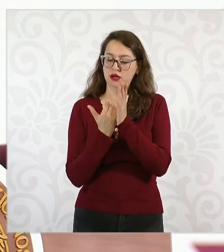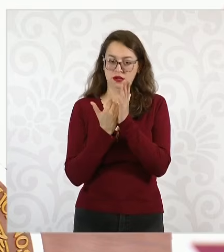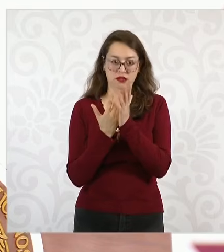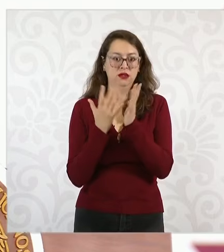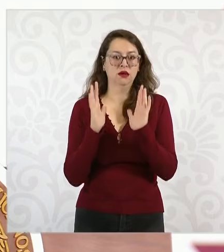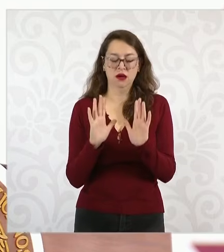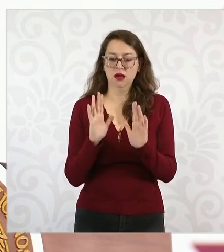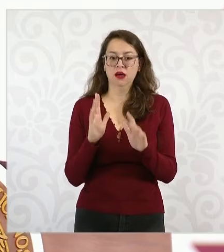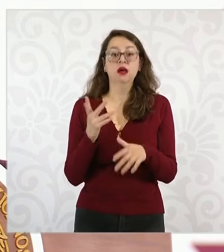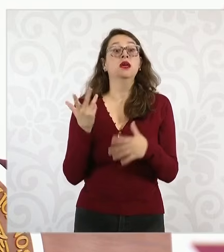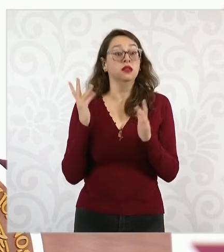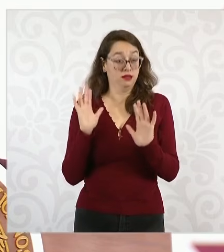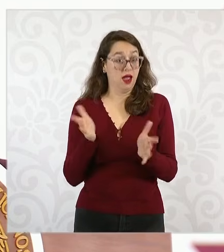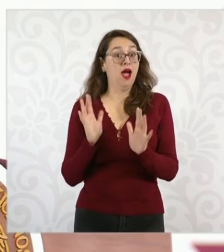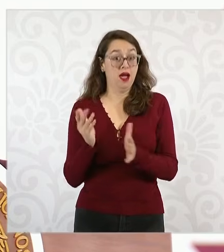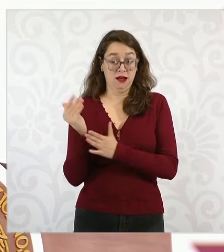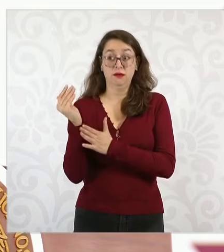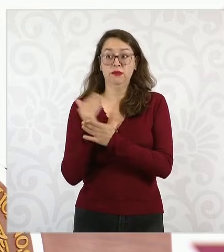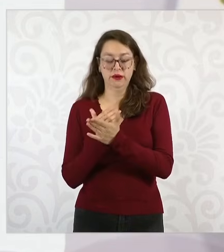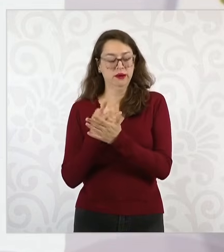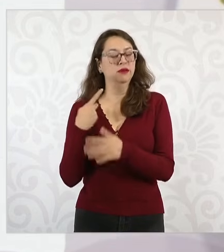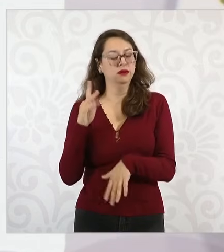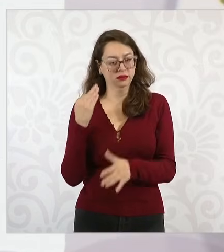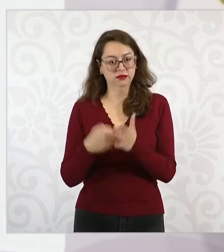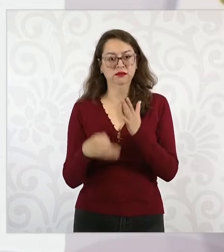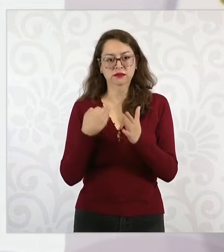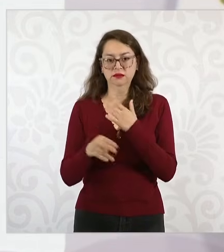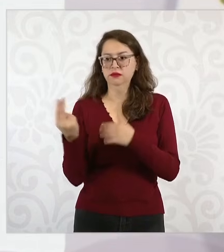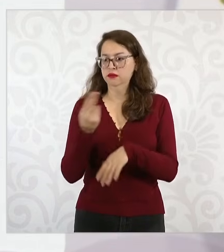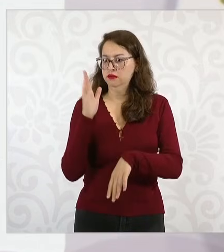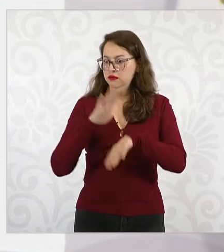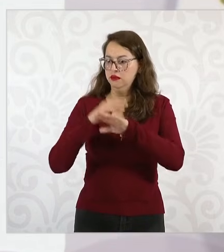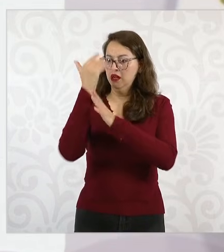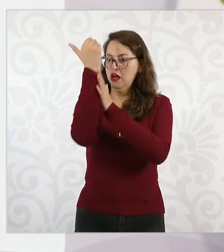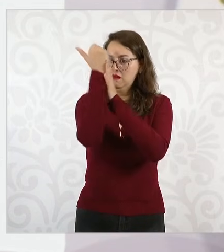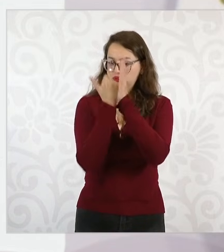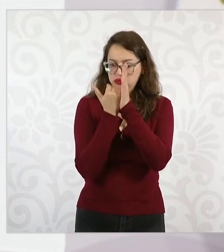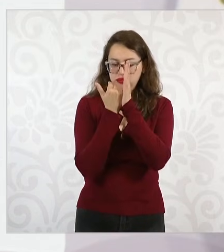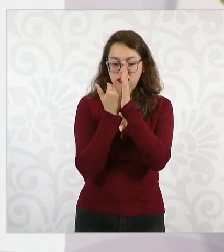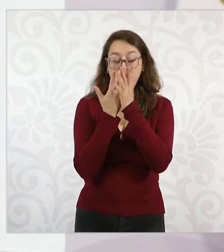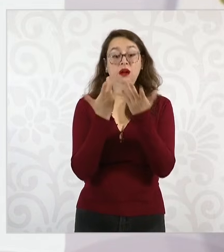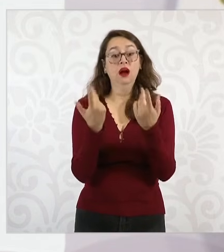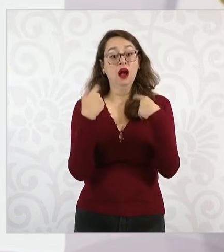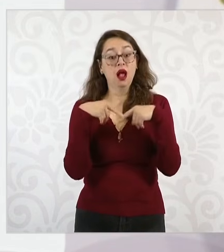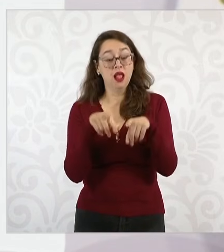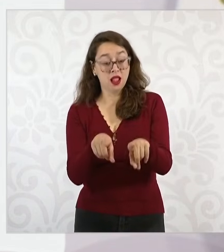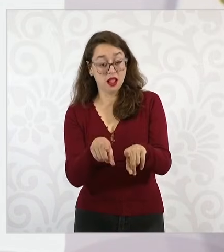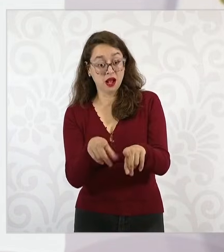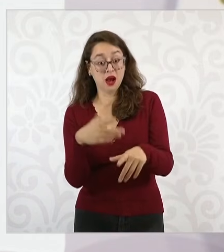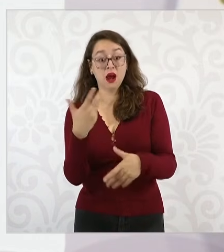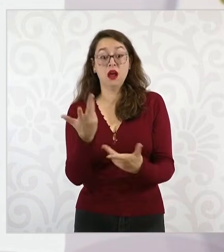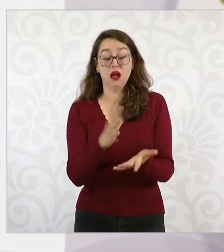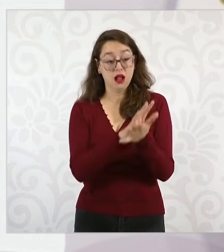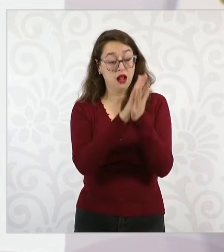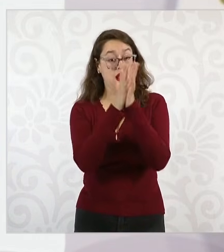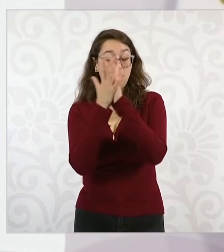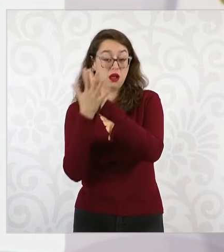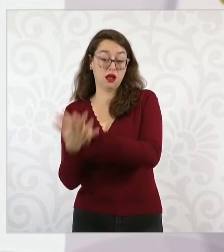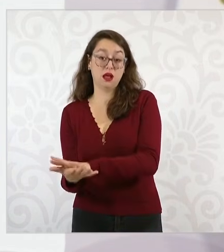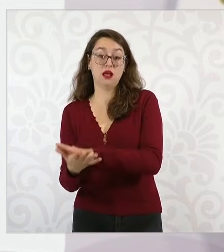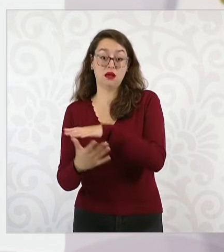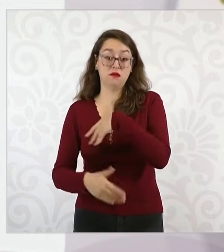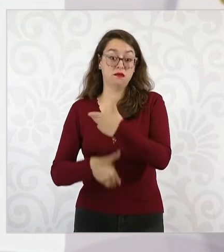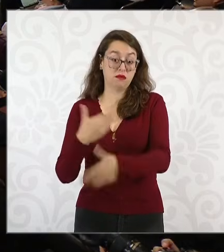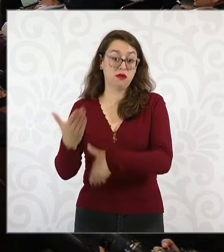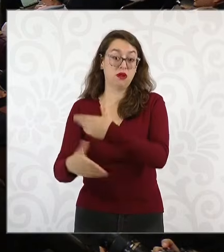disminuido mucho, pero disminuirlo todavía más, y al mismo tiempo caminar hacia la transición,